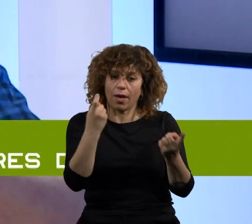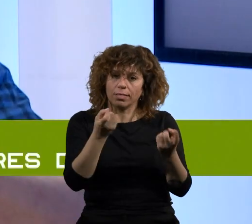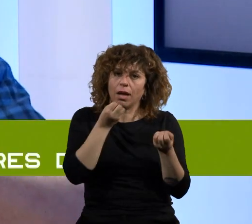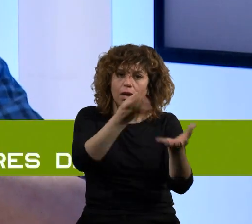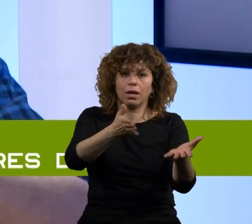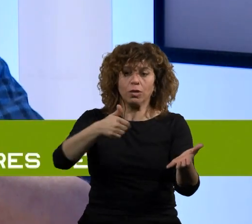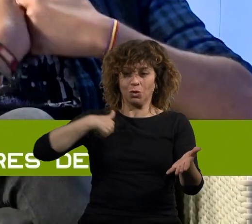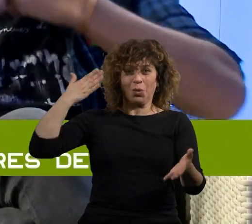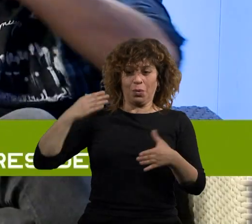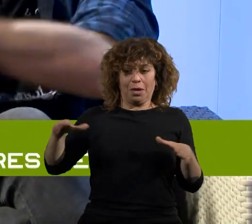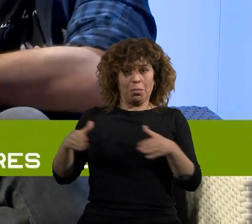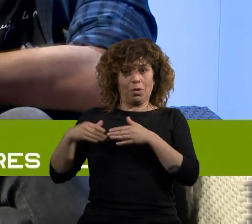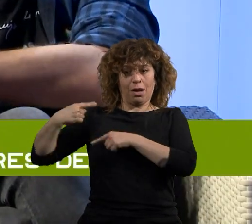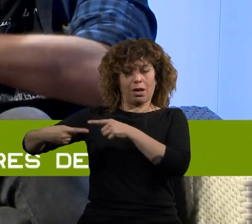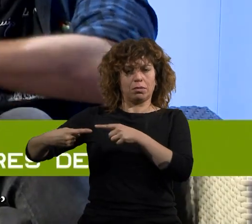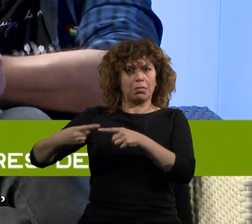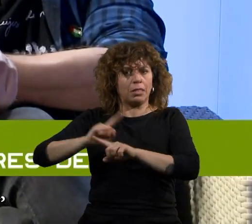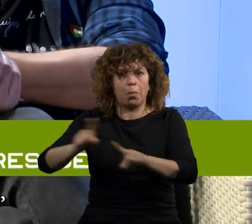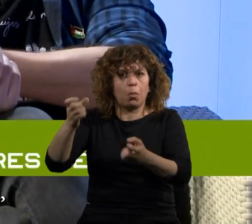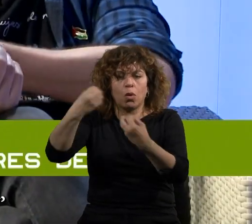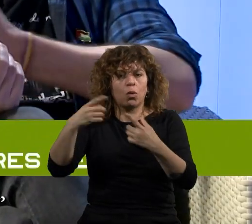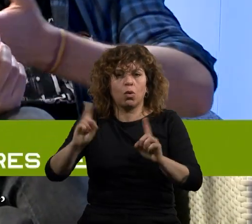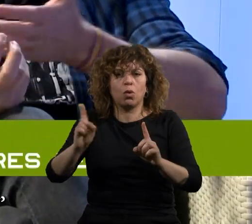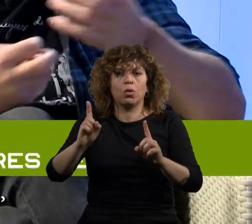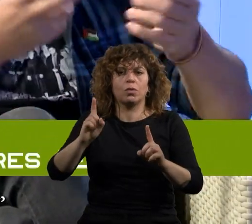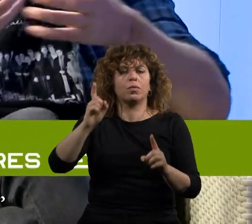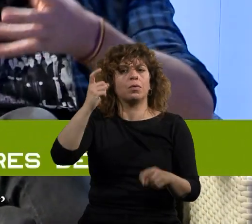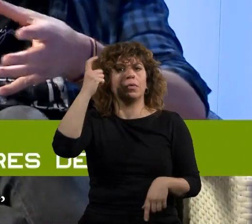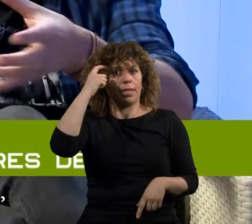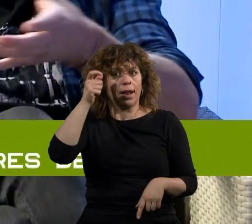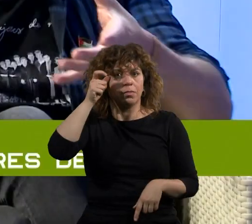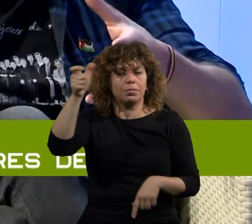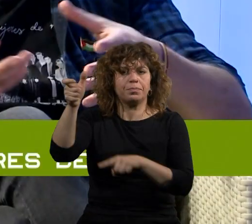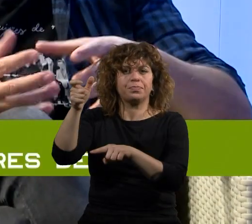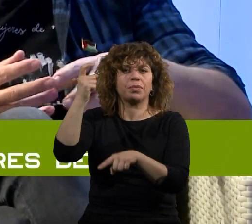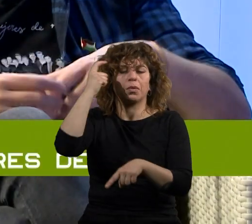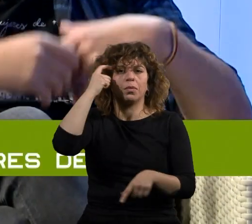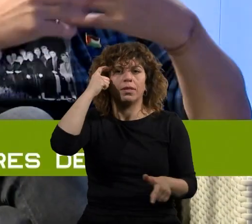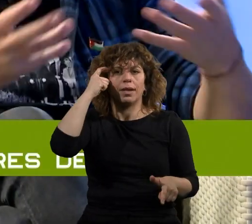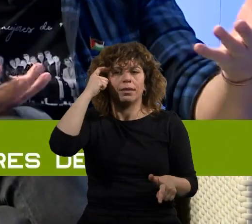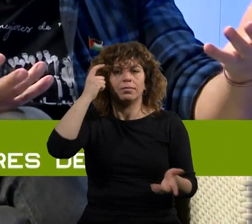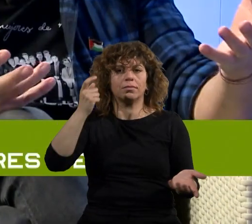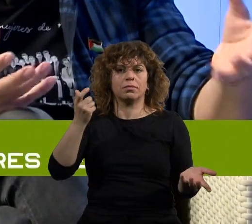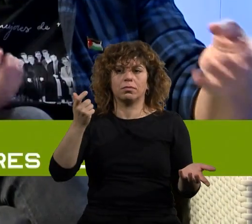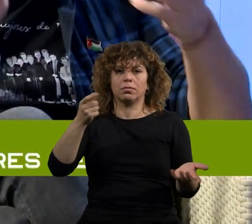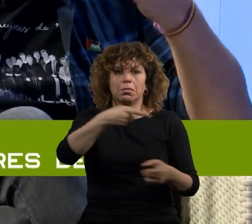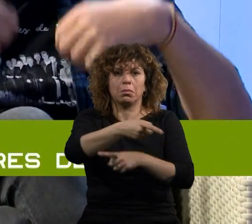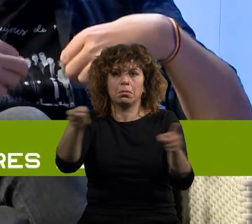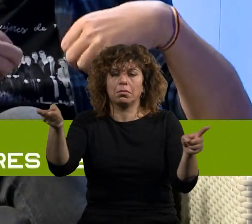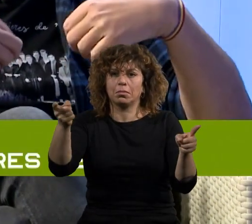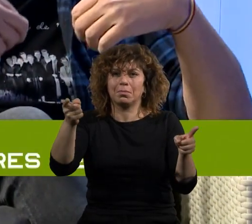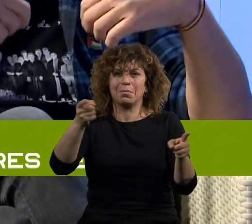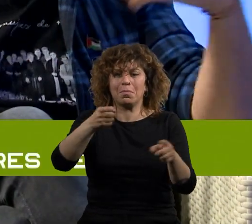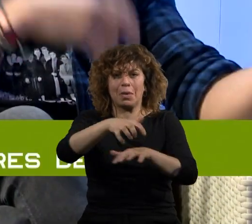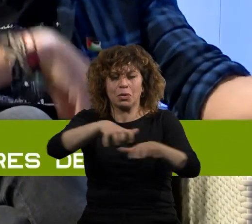mi generación tampoco me contaron. No, y hemos visto, yo en Madarán me di cuenta sobre todo, vimos en Madarán porque, bueno, hacía en nuestro pueblo, que la ignorancia era total en